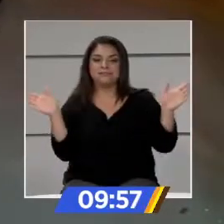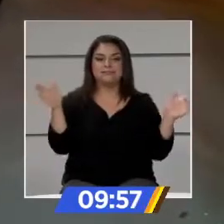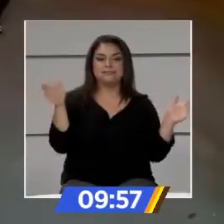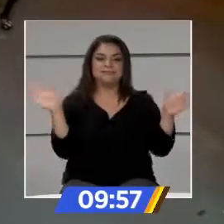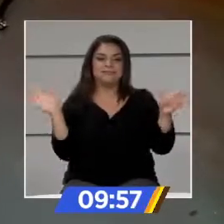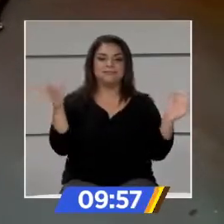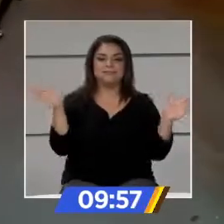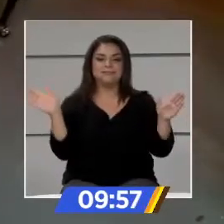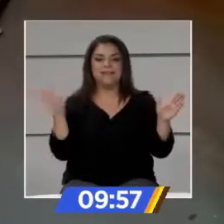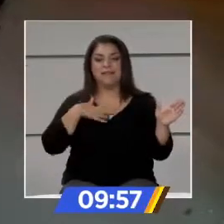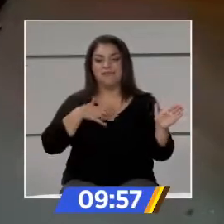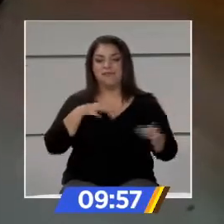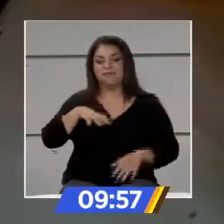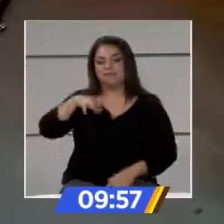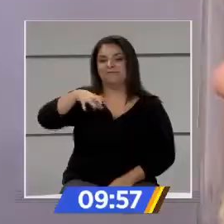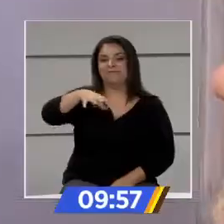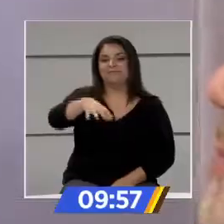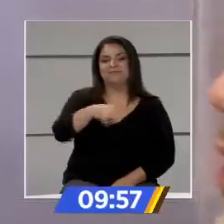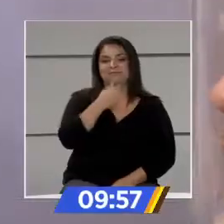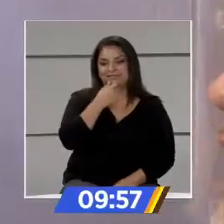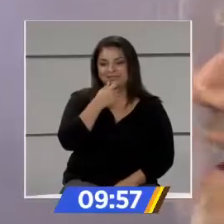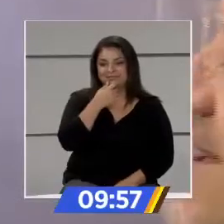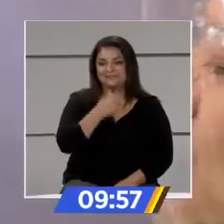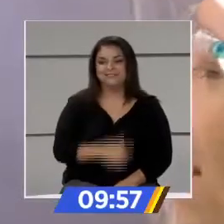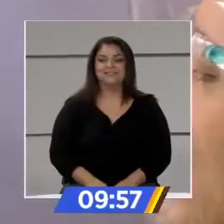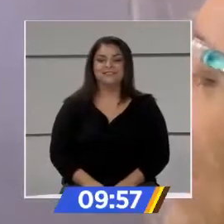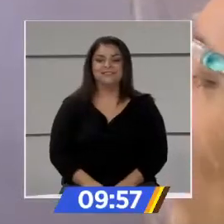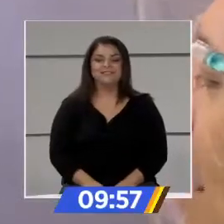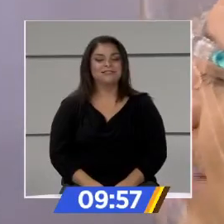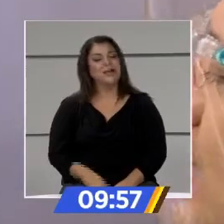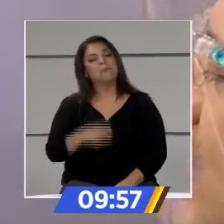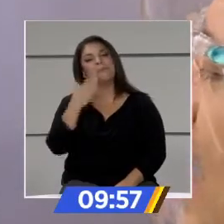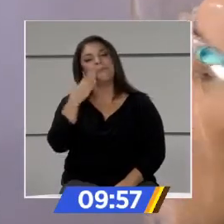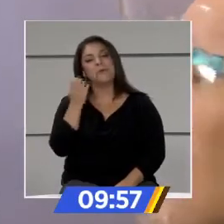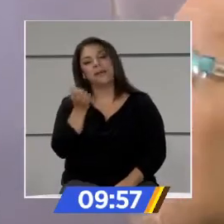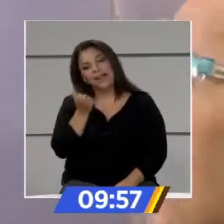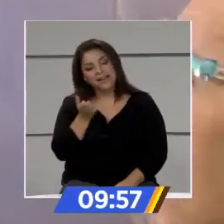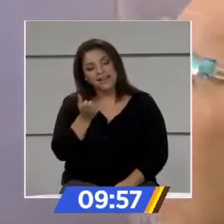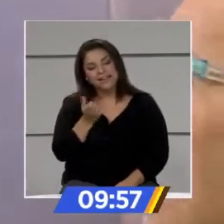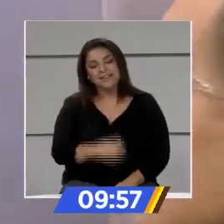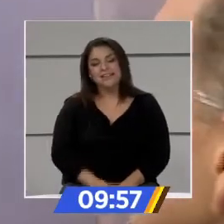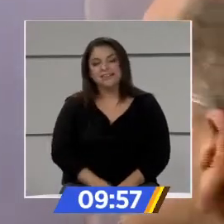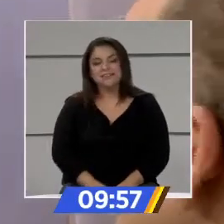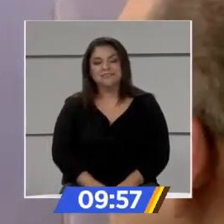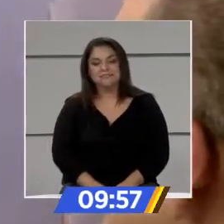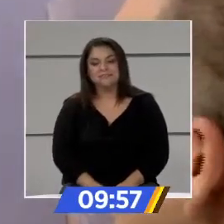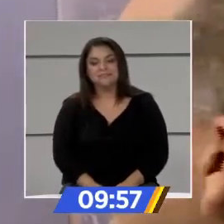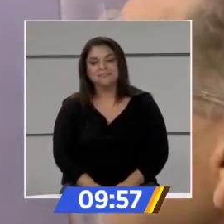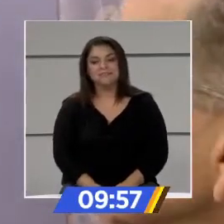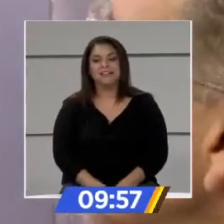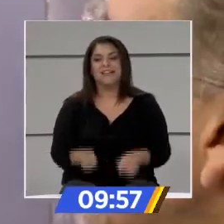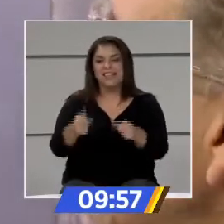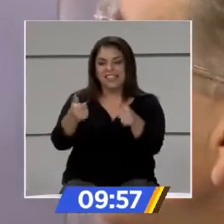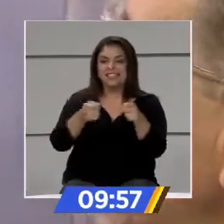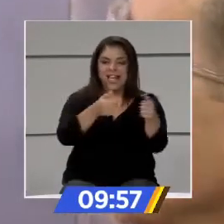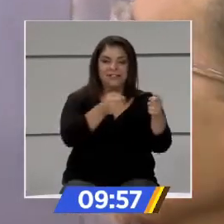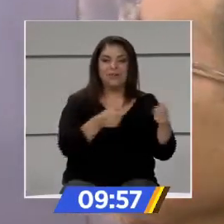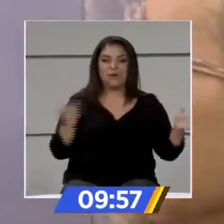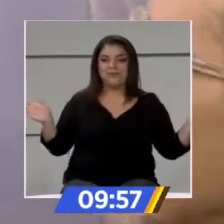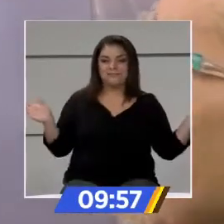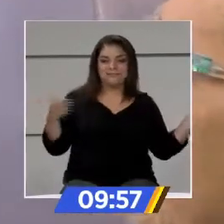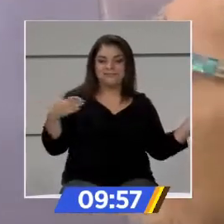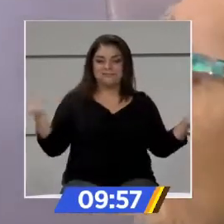El mío corre así. Porque va quitando a los intrusos. A los que van a la par.